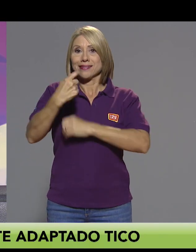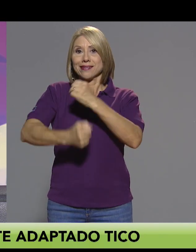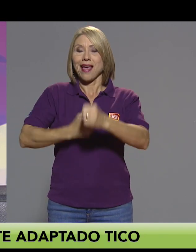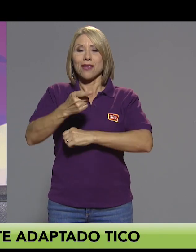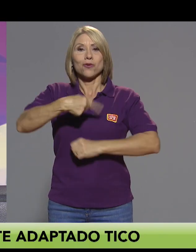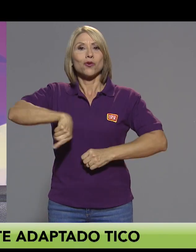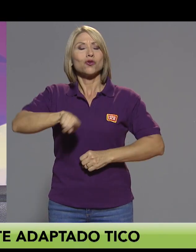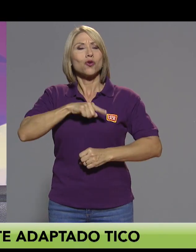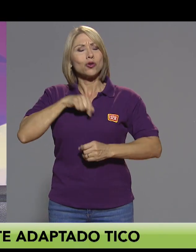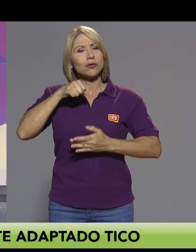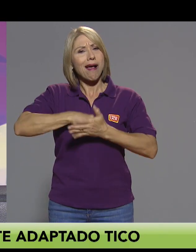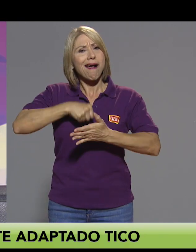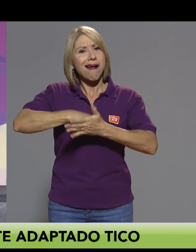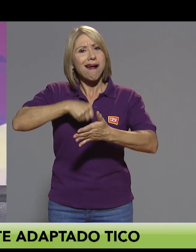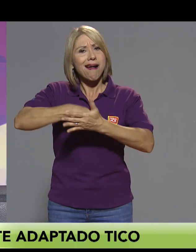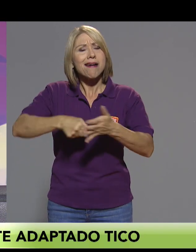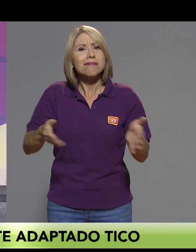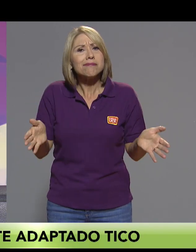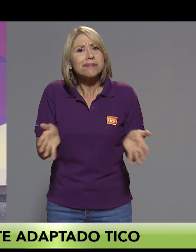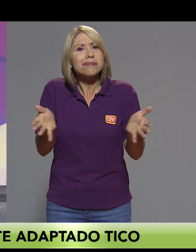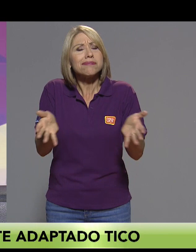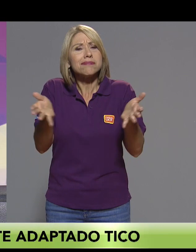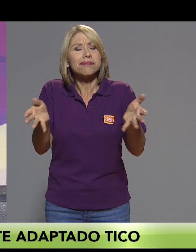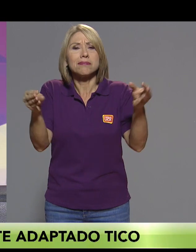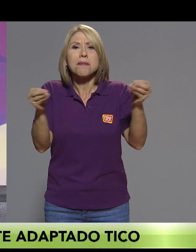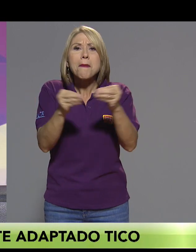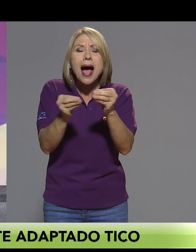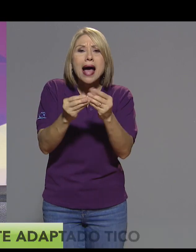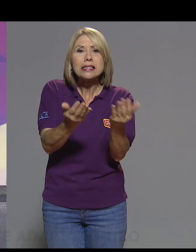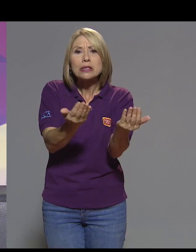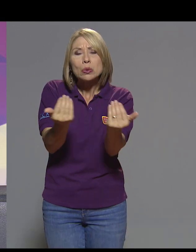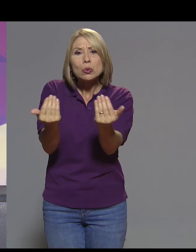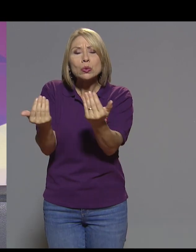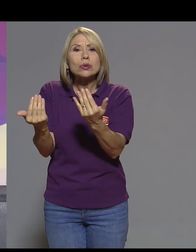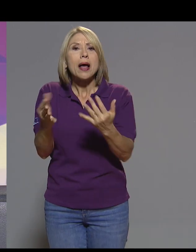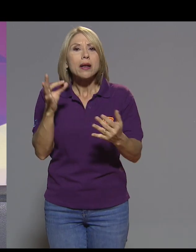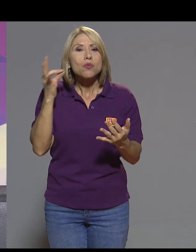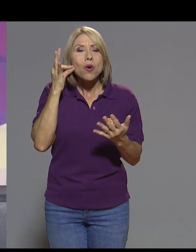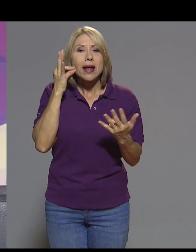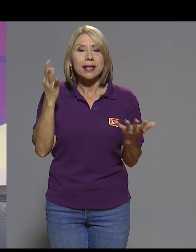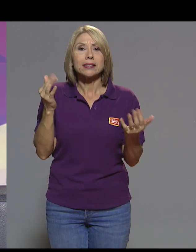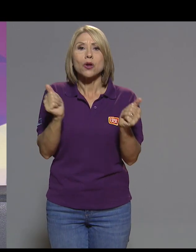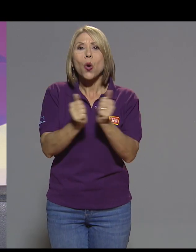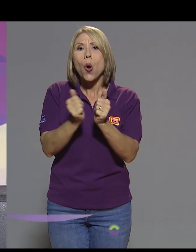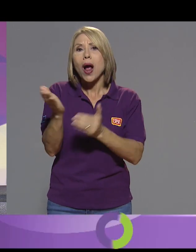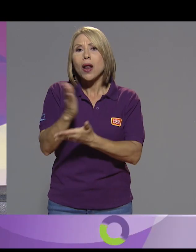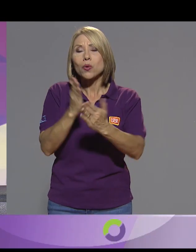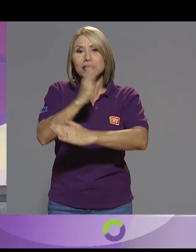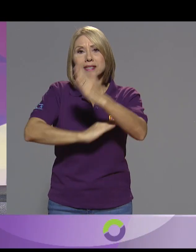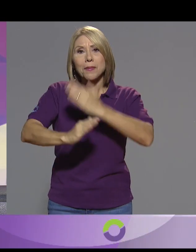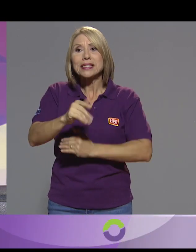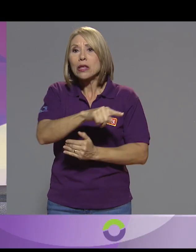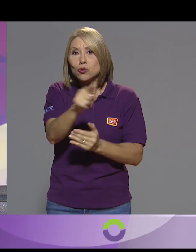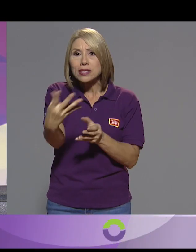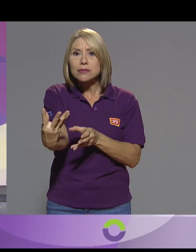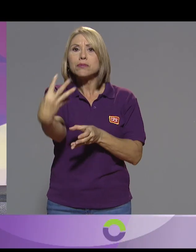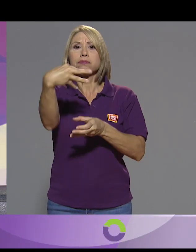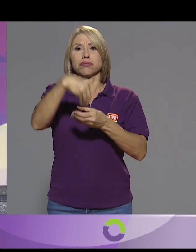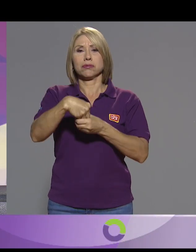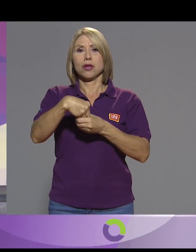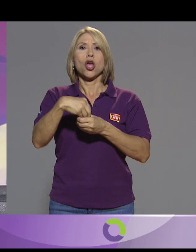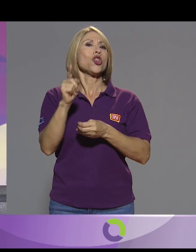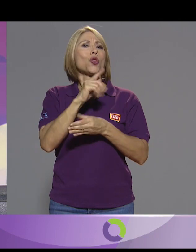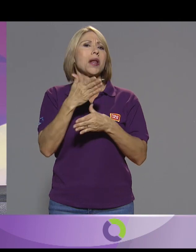año estamos comprometidos con eso de despertar más a las mujeres con algún tipo de discapacidad que se